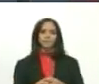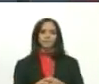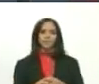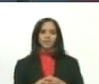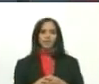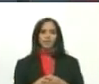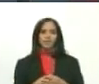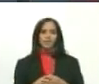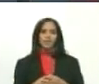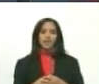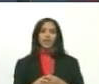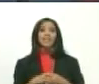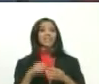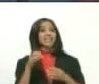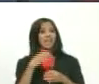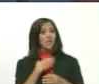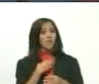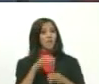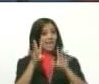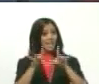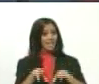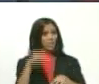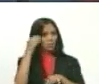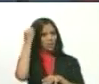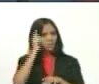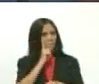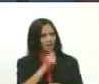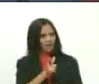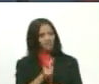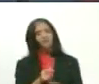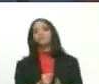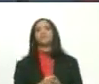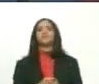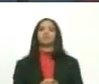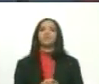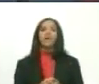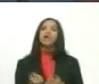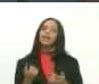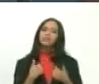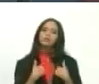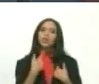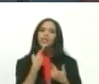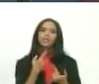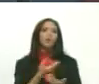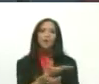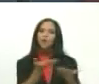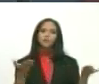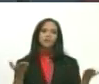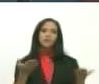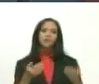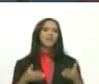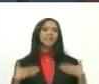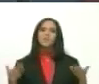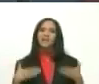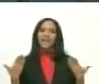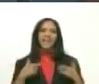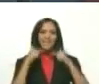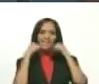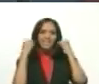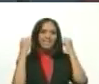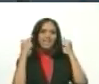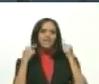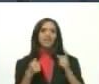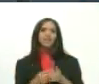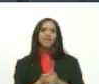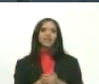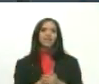Las novelas escritas, no piensen mal. Y yo les digo esto a ustedes con la mayor alegría, con la